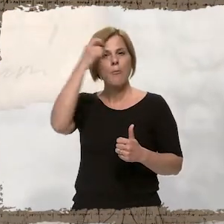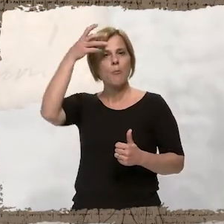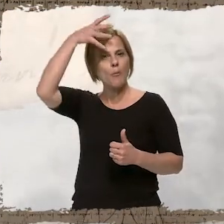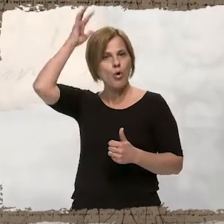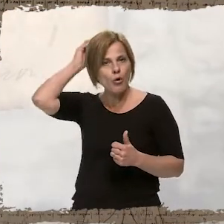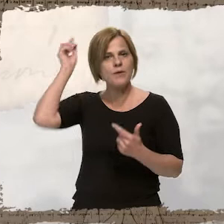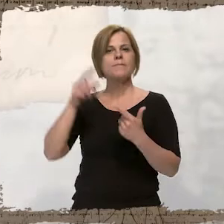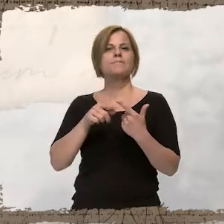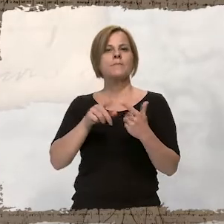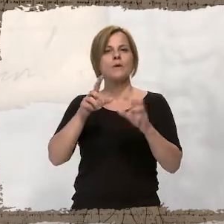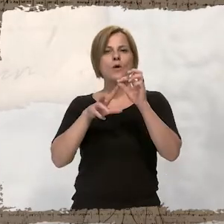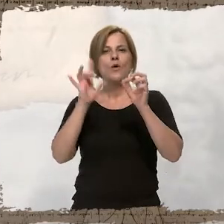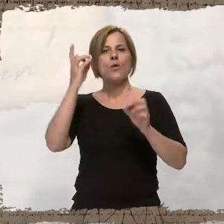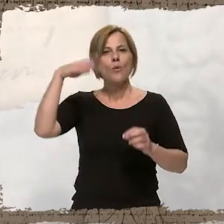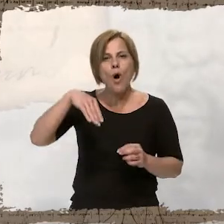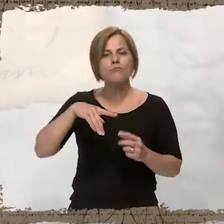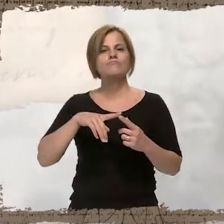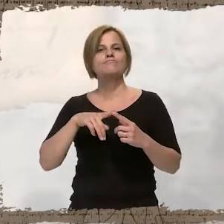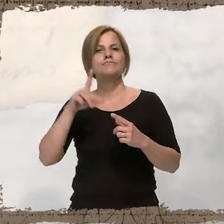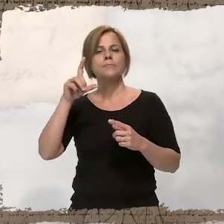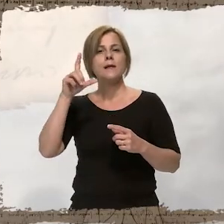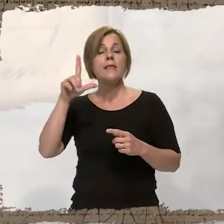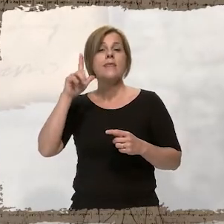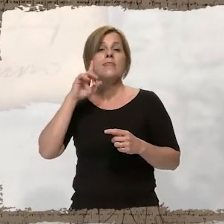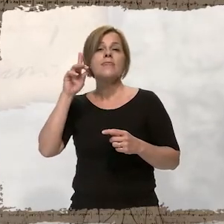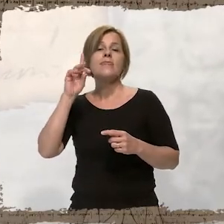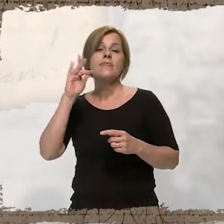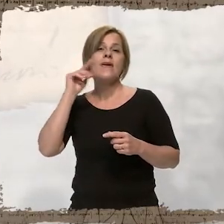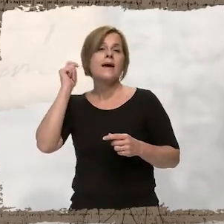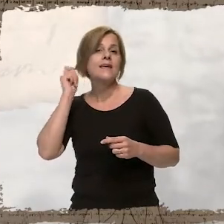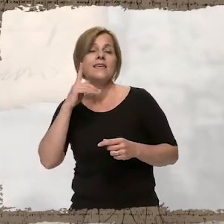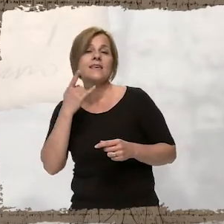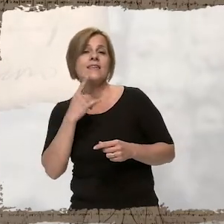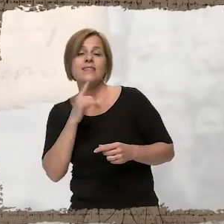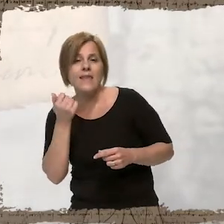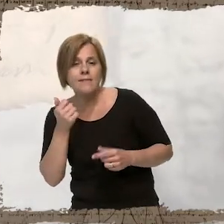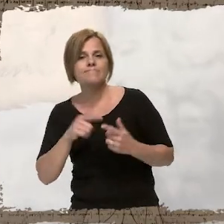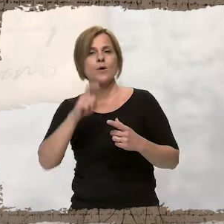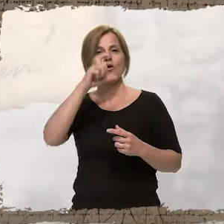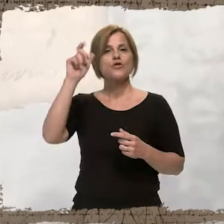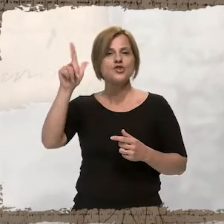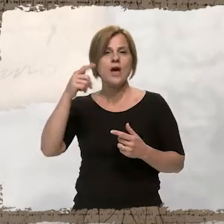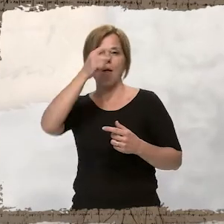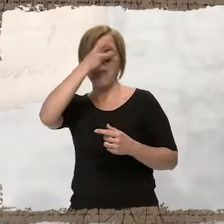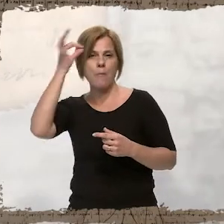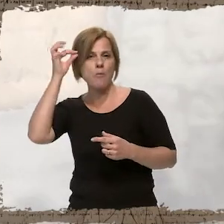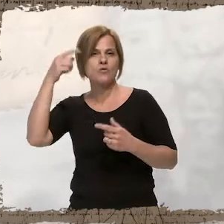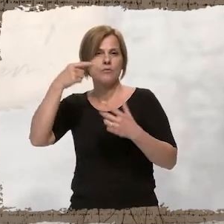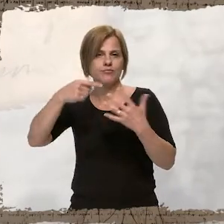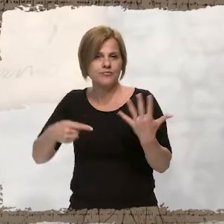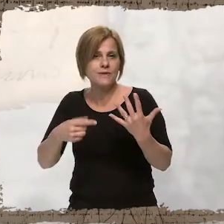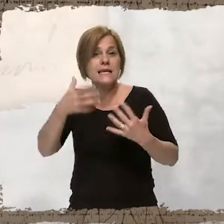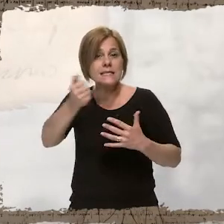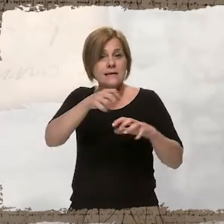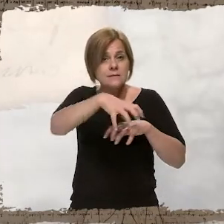son pueblo mocoví pueblo como pueblo long hasta la guita pueblo kolla pueblo con un da pueblo mapuche